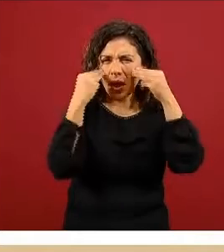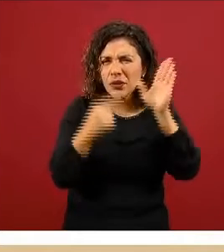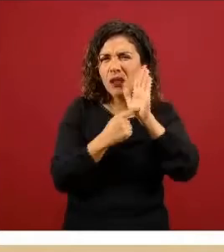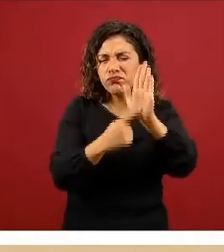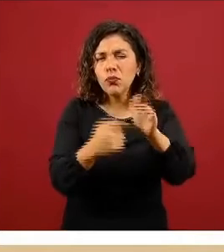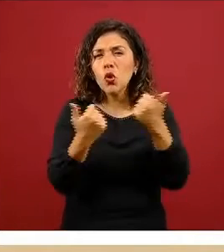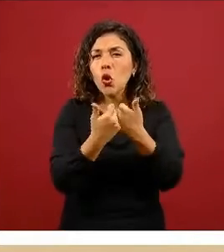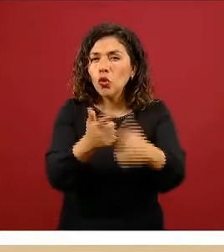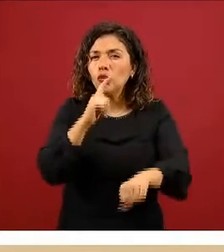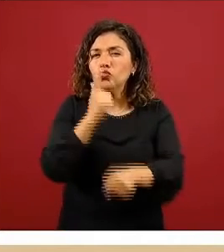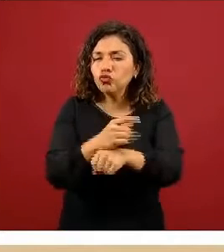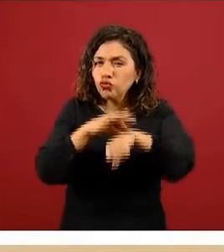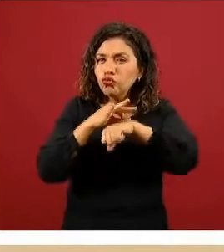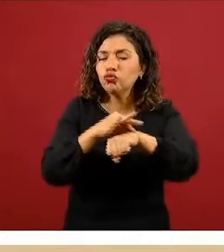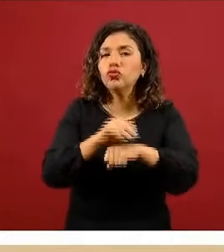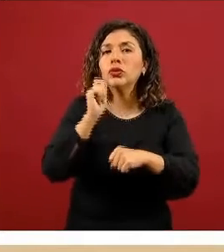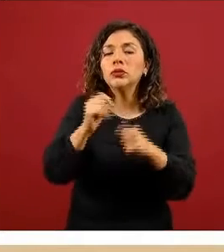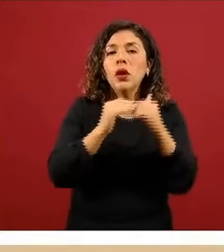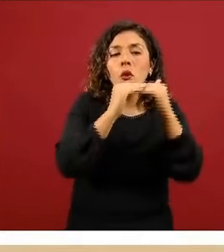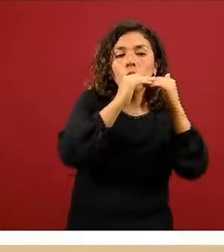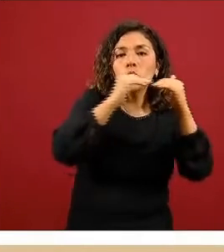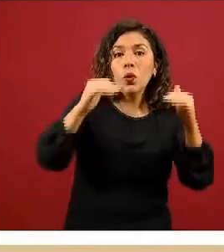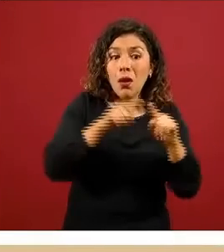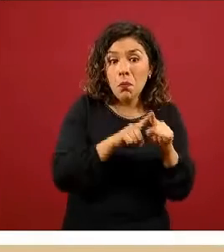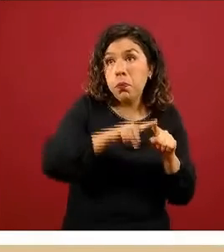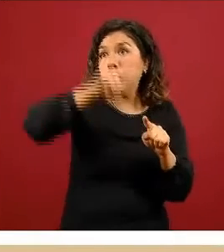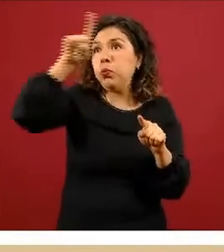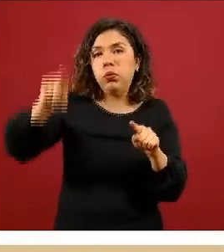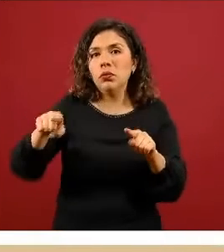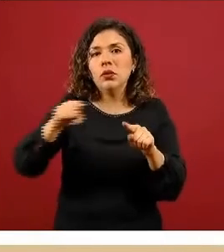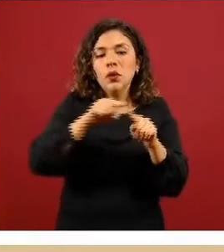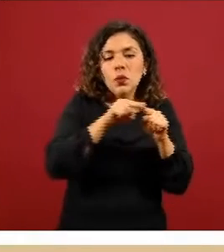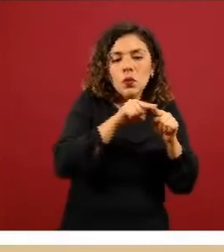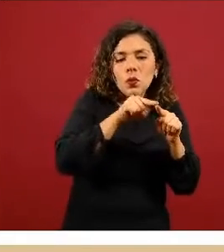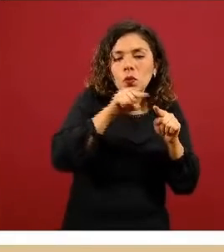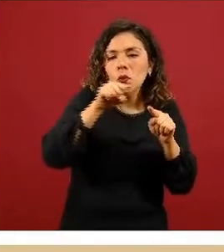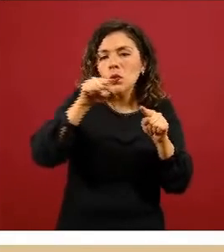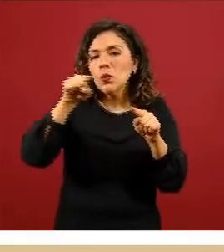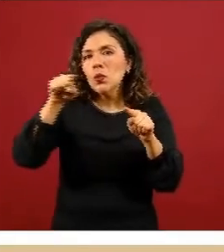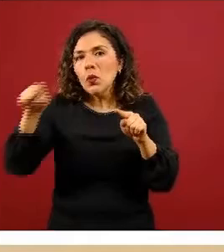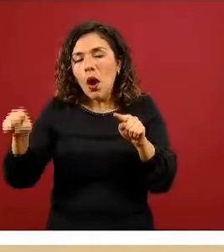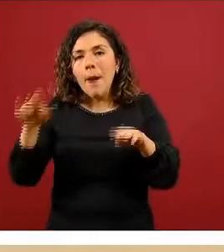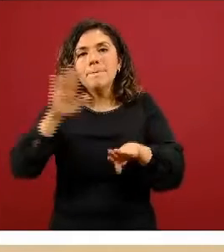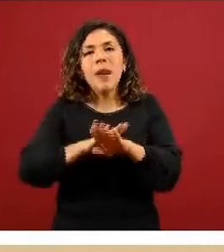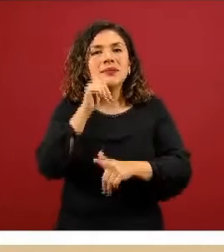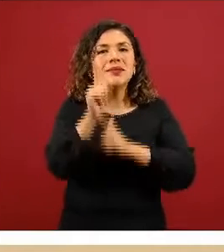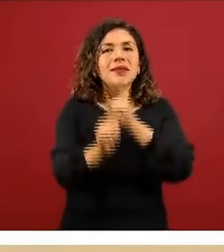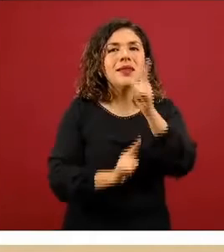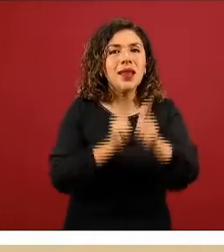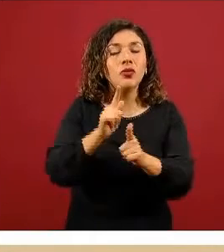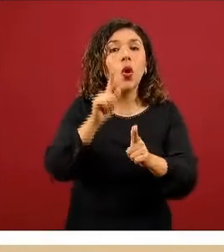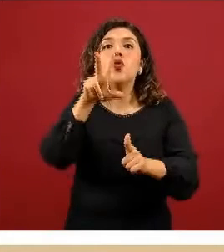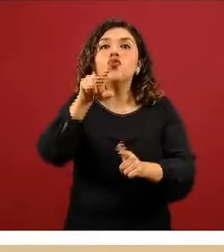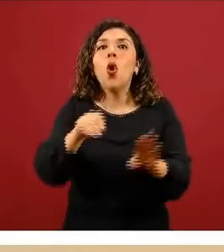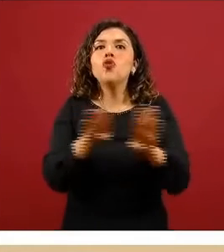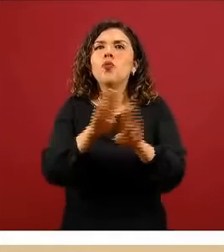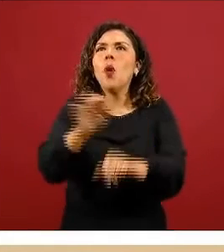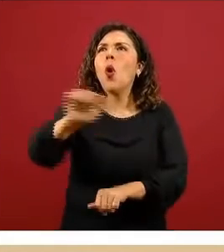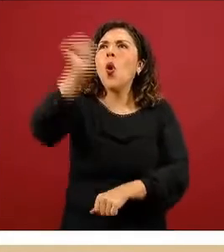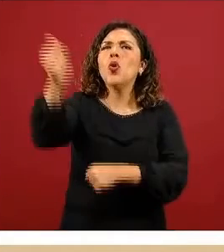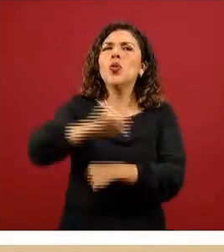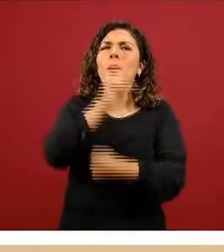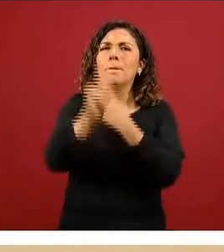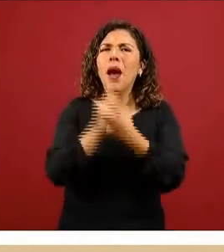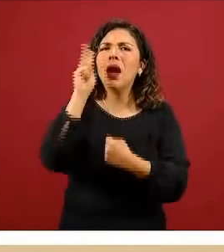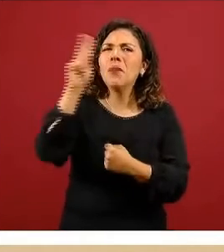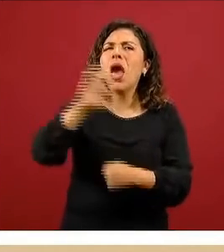con evidencia que es el aplanamiento de la curva. En vez de tener una epidemia explosiva como se tuvo en varios países,